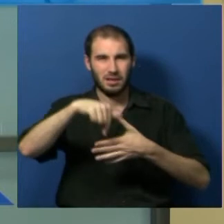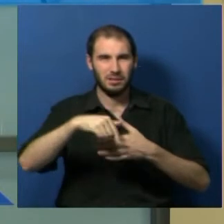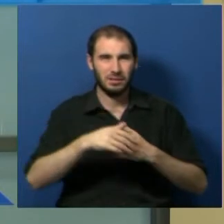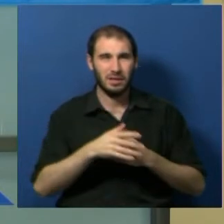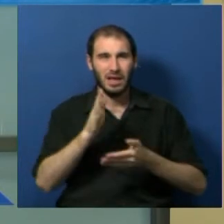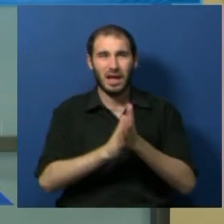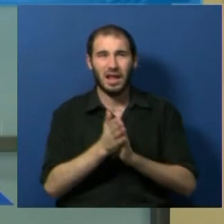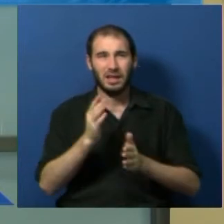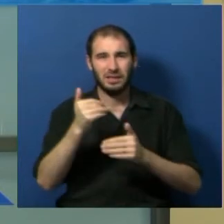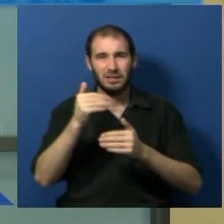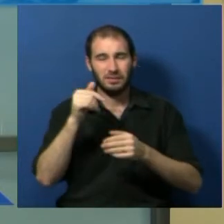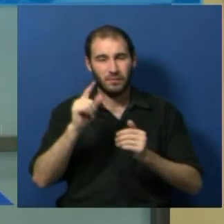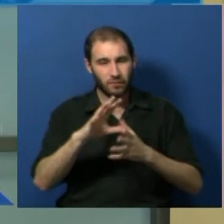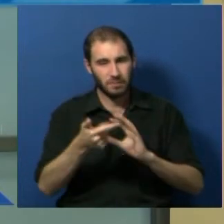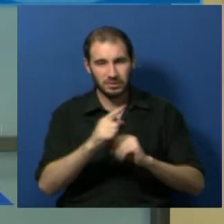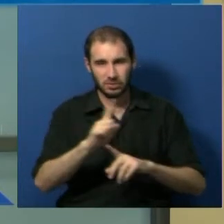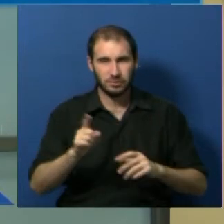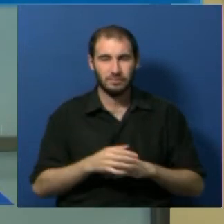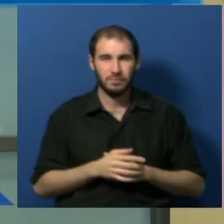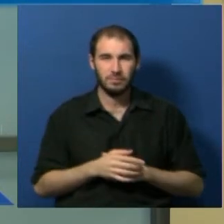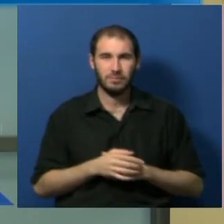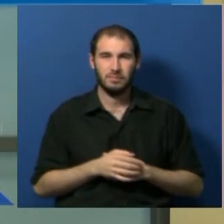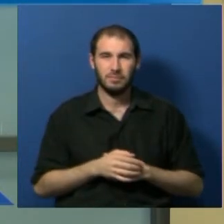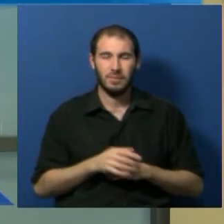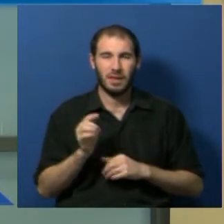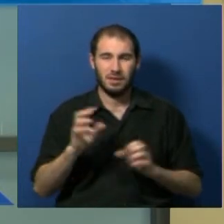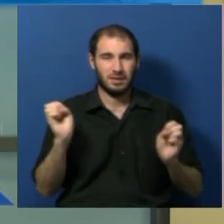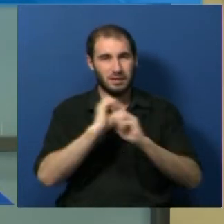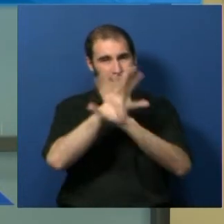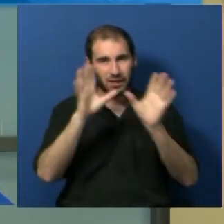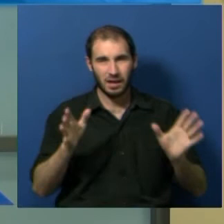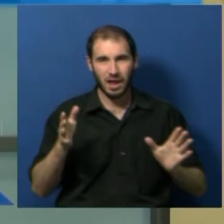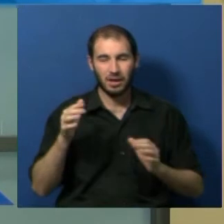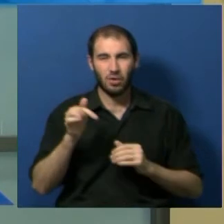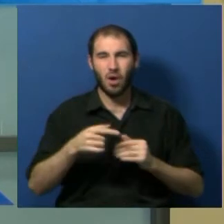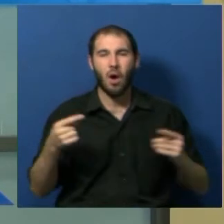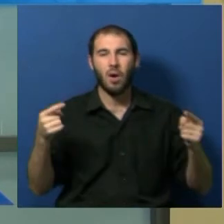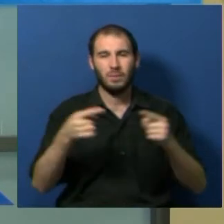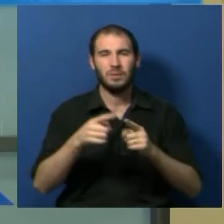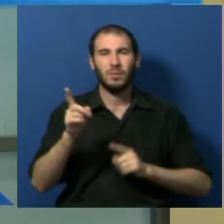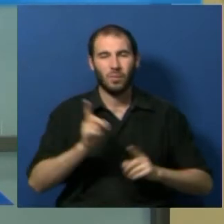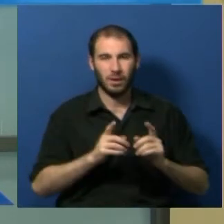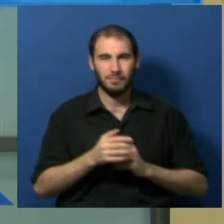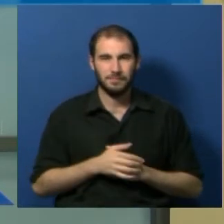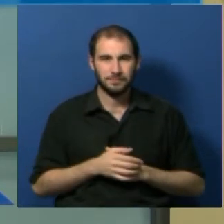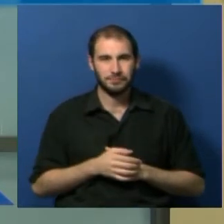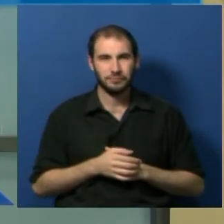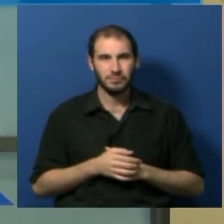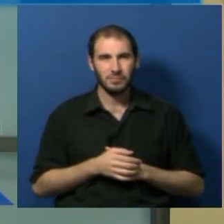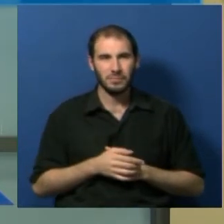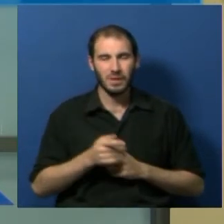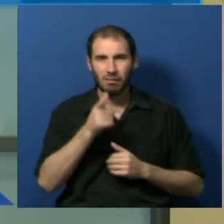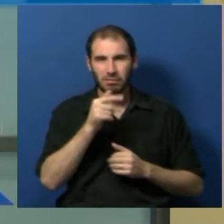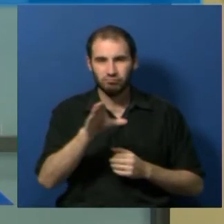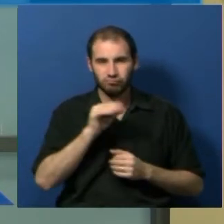es gratuito que sea de esa manera. Entonces es muy claro el punto de